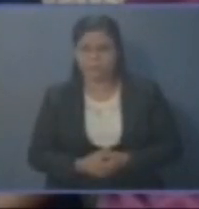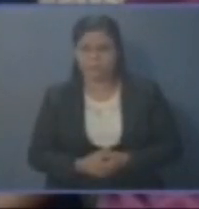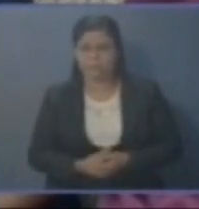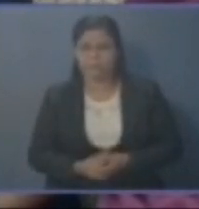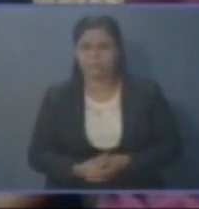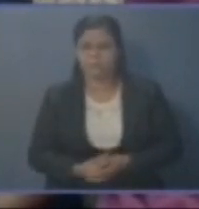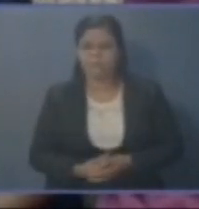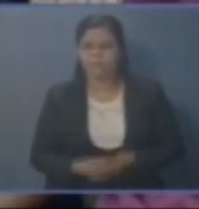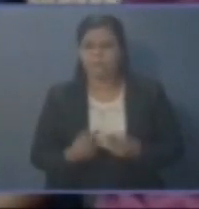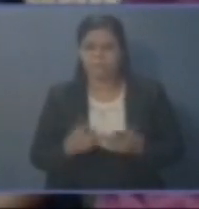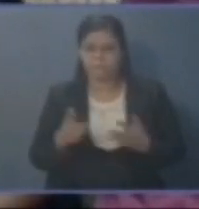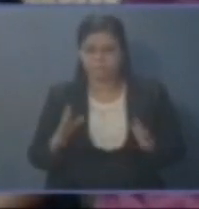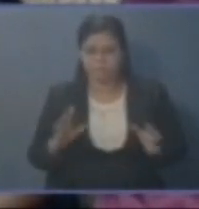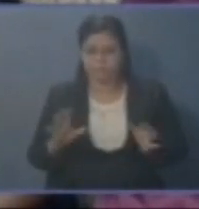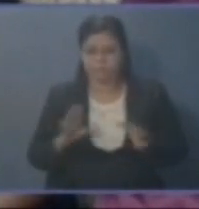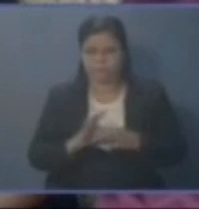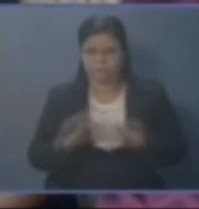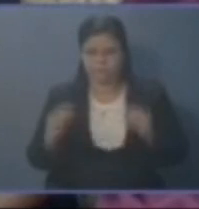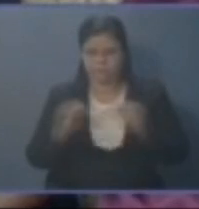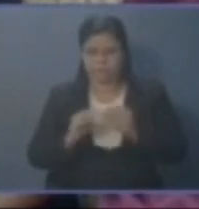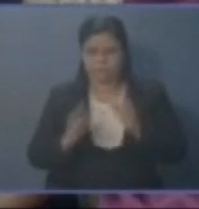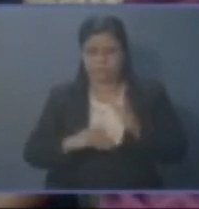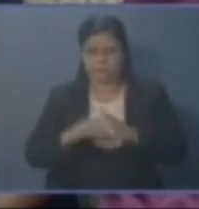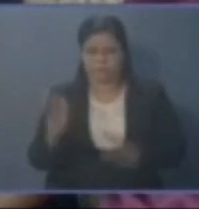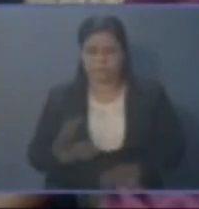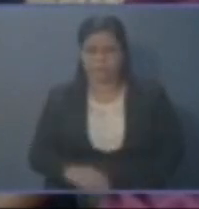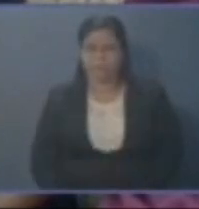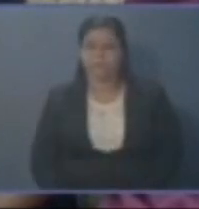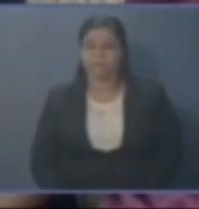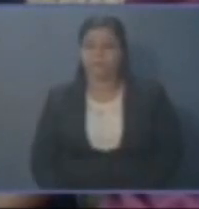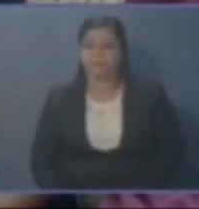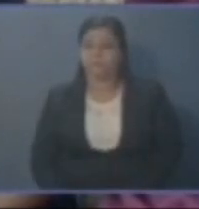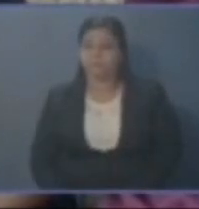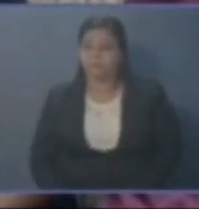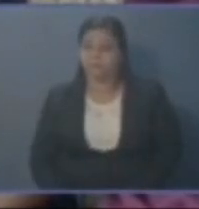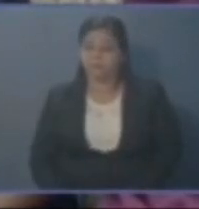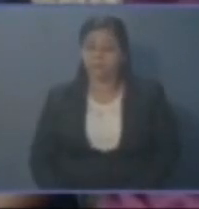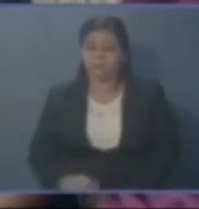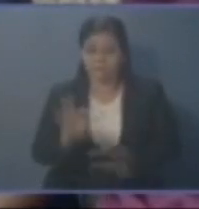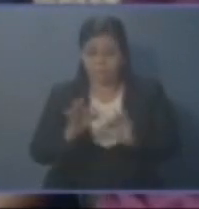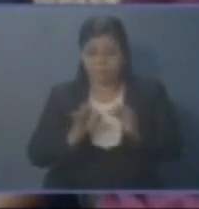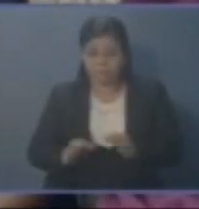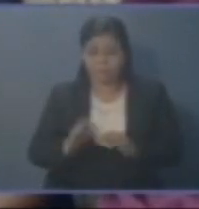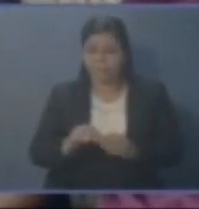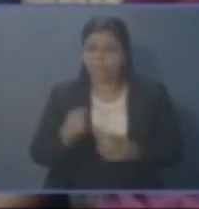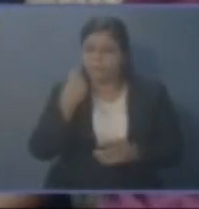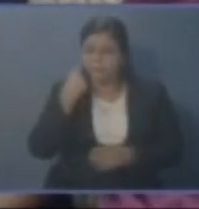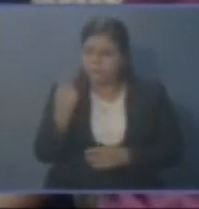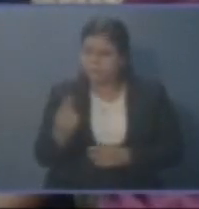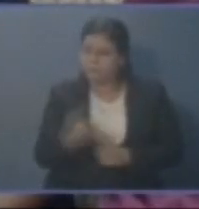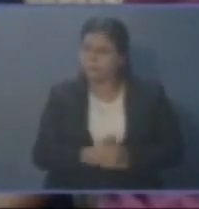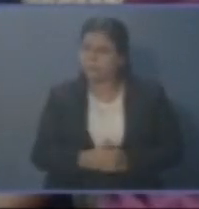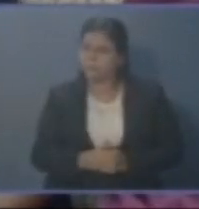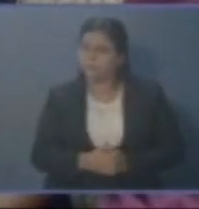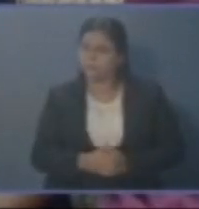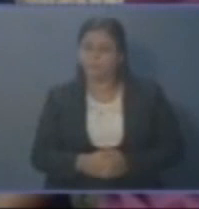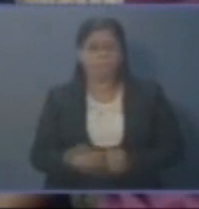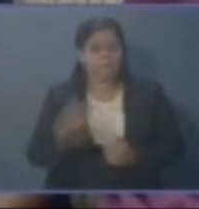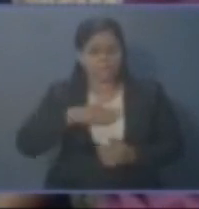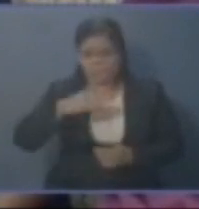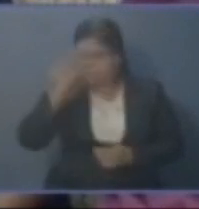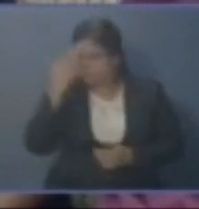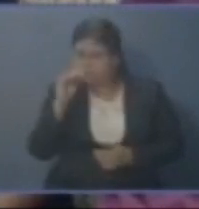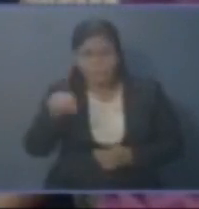aquí tuvieron, no nos dejaron hacer las propuestas. Por alguna causa del manejo de las pruebas. Mire, no saben ustedes